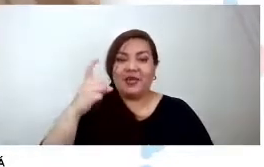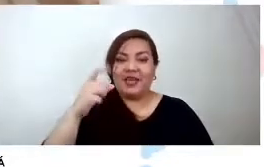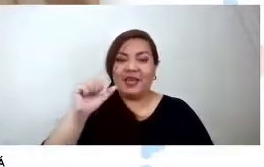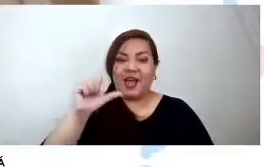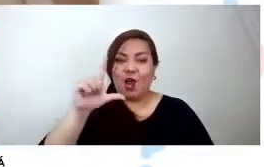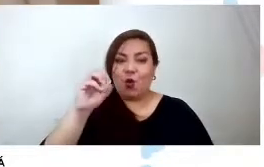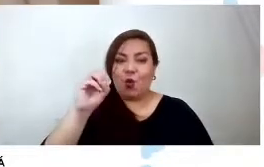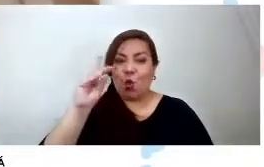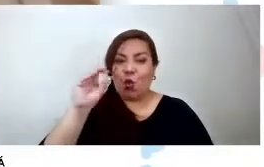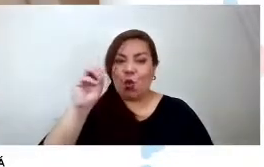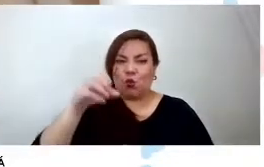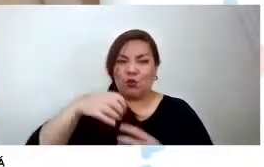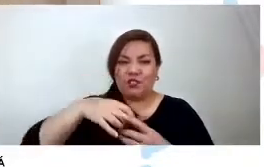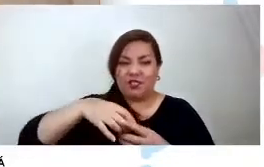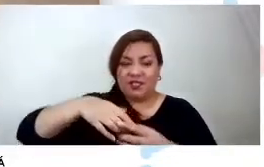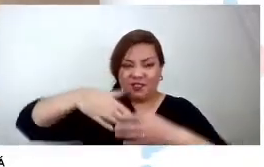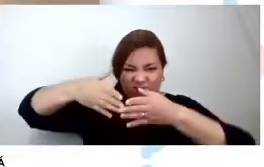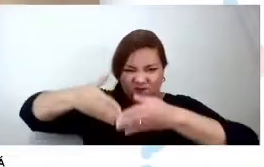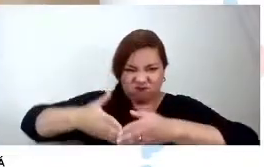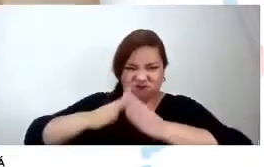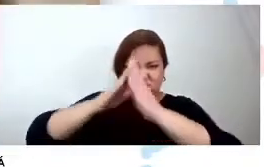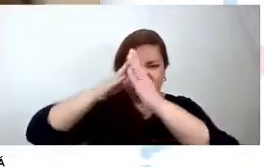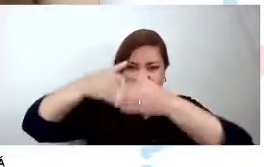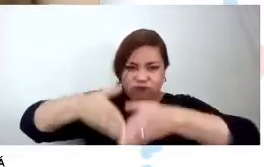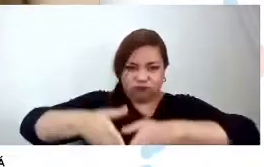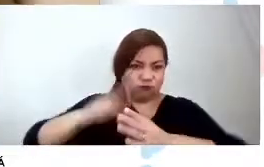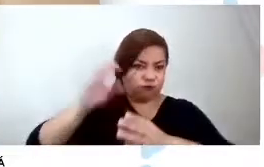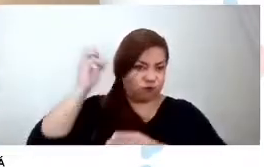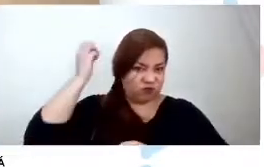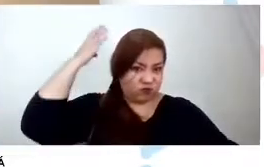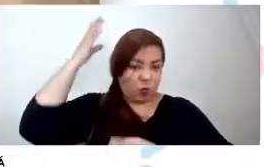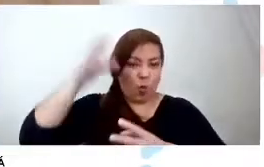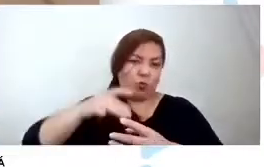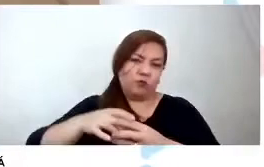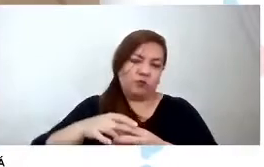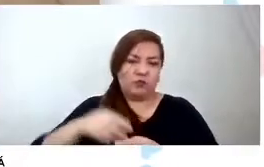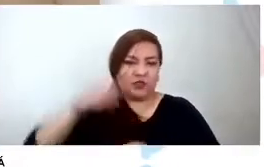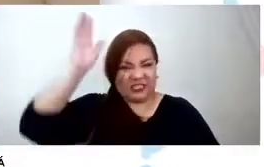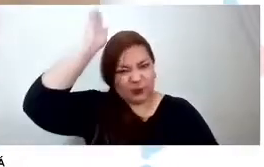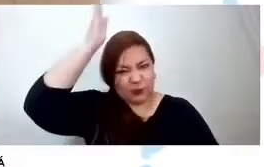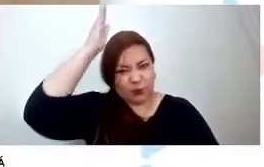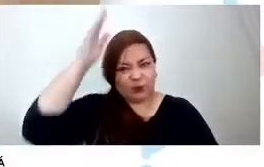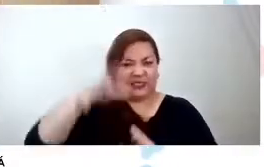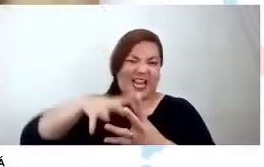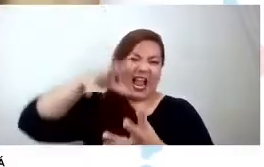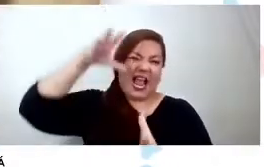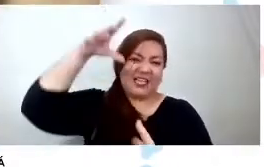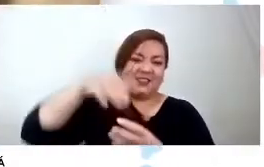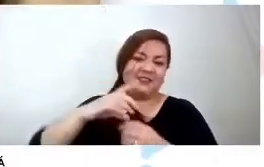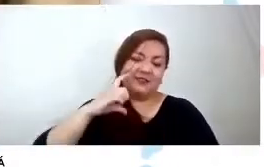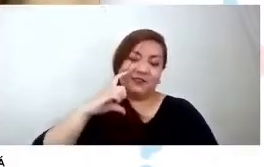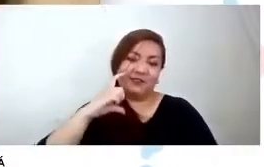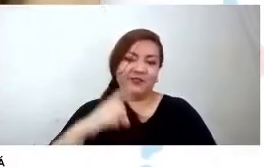ejemplar original, la pieza original, y la que está en vitrina